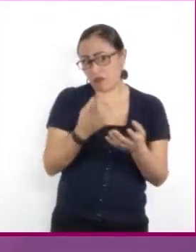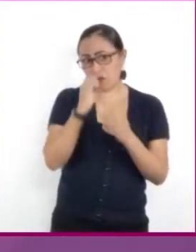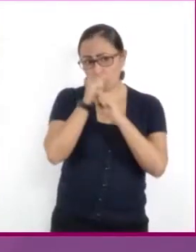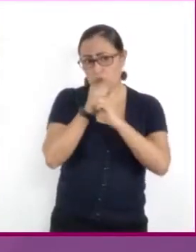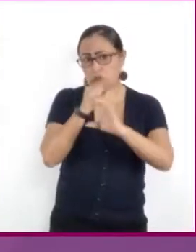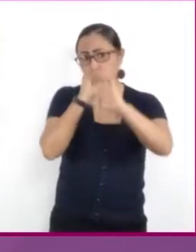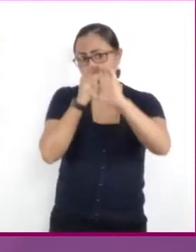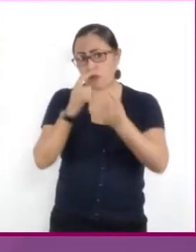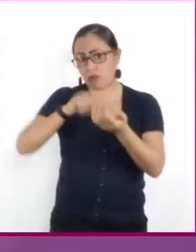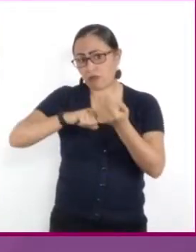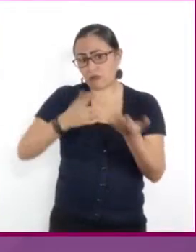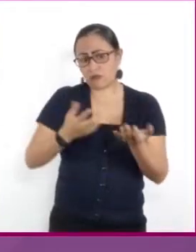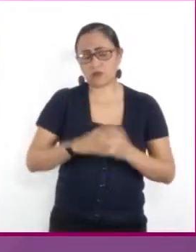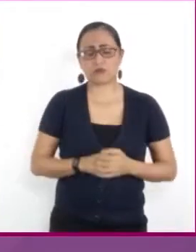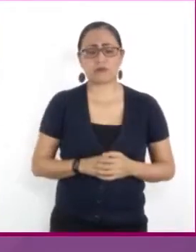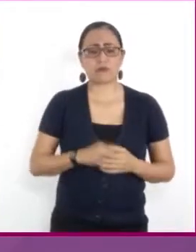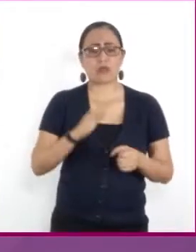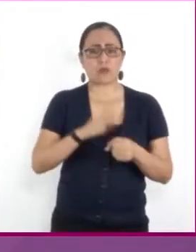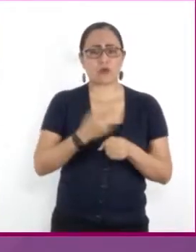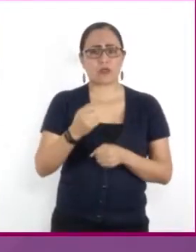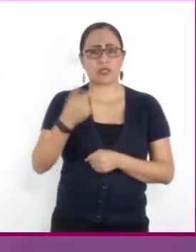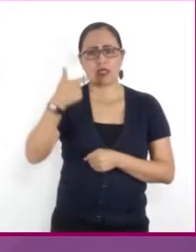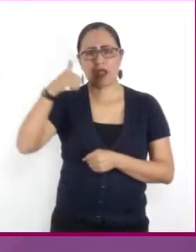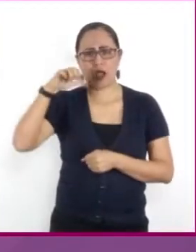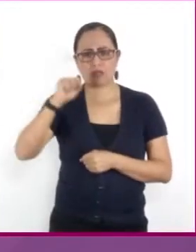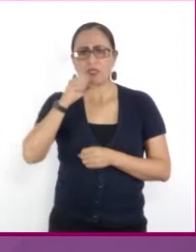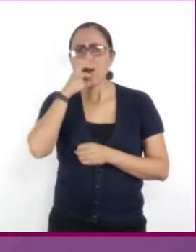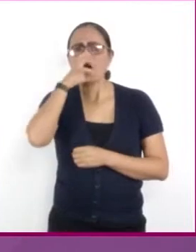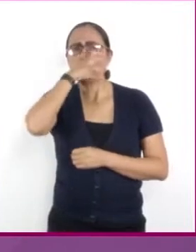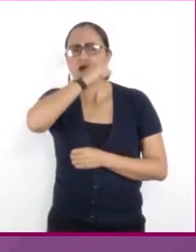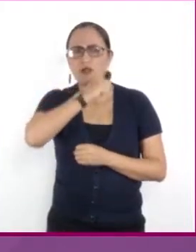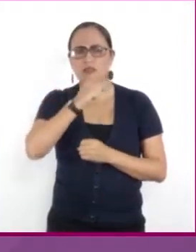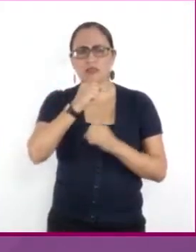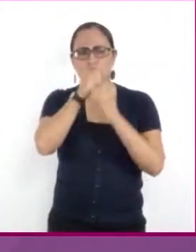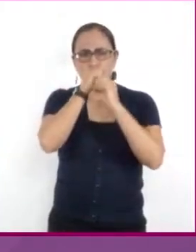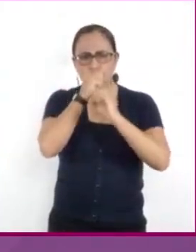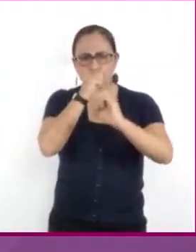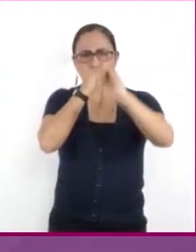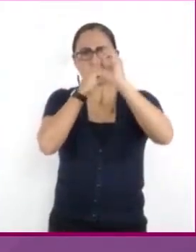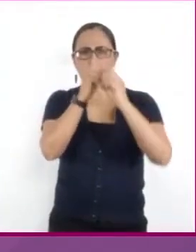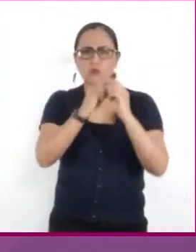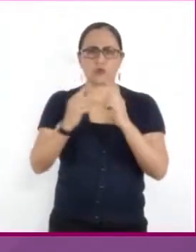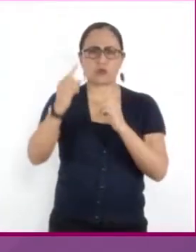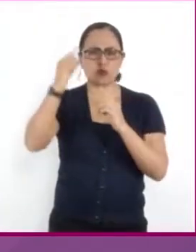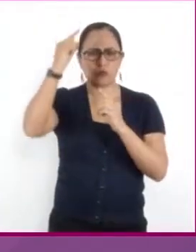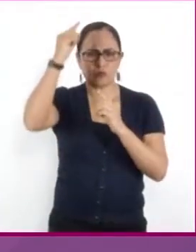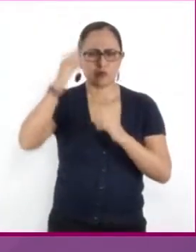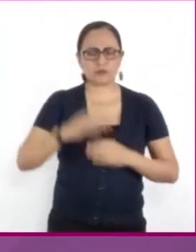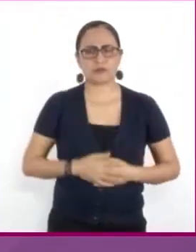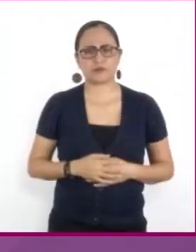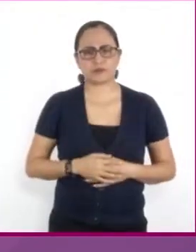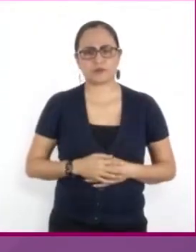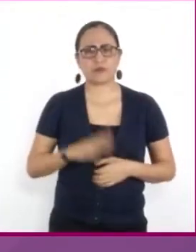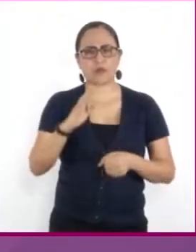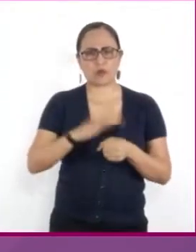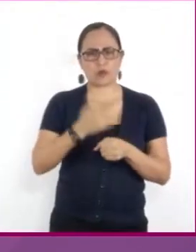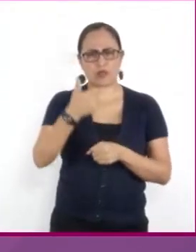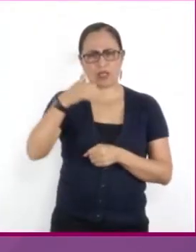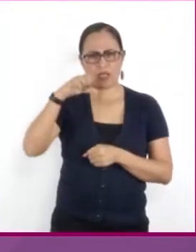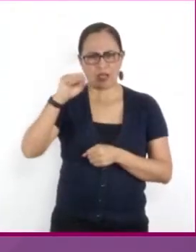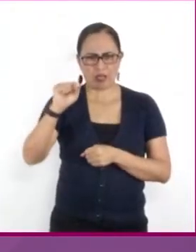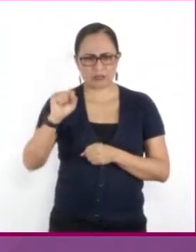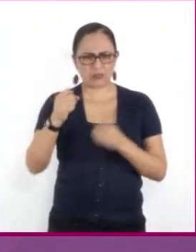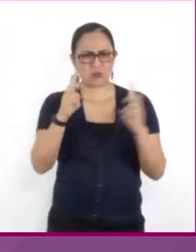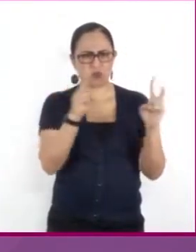Porque el gas caliente hace que el globo se eleve. Porque el gas es más ligero que el